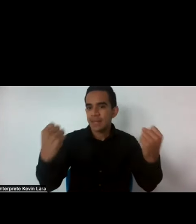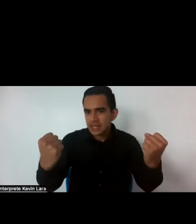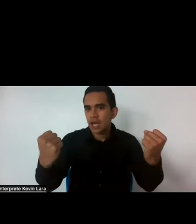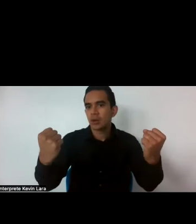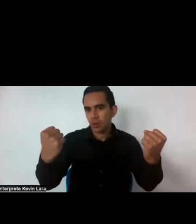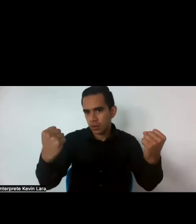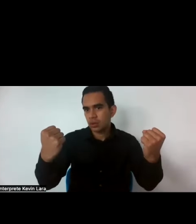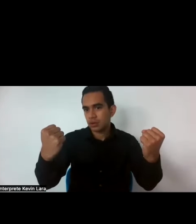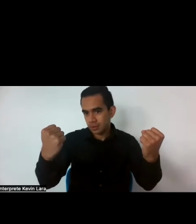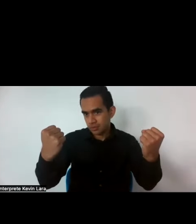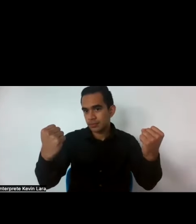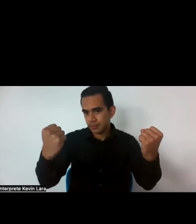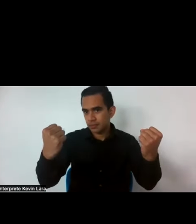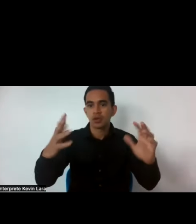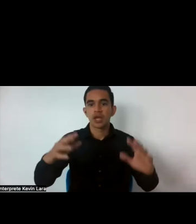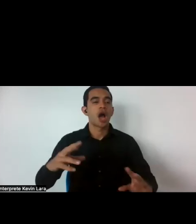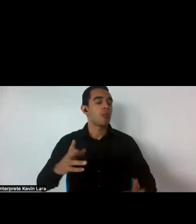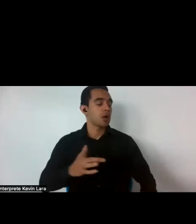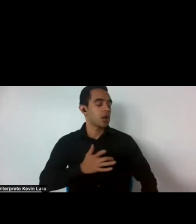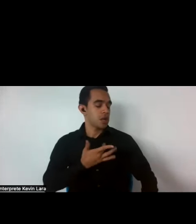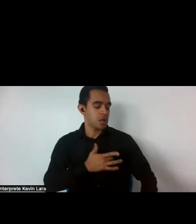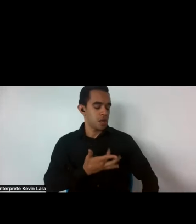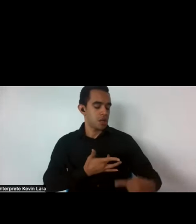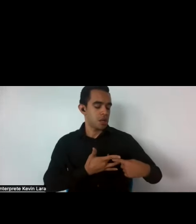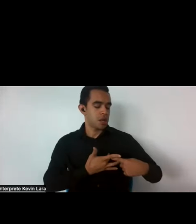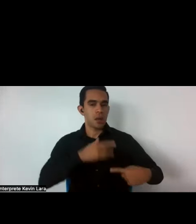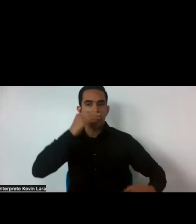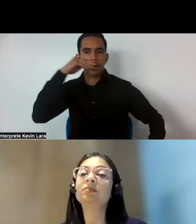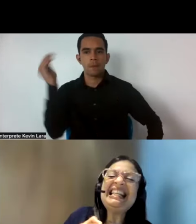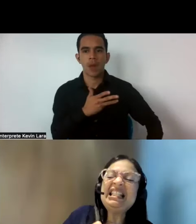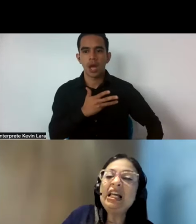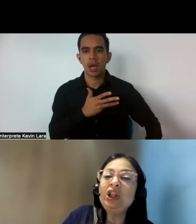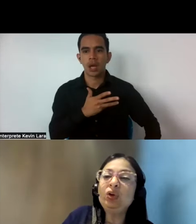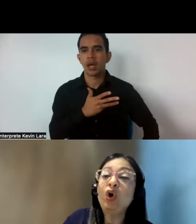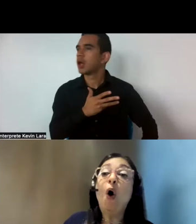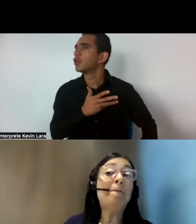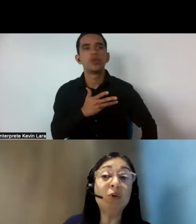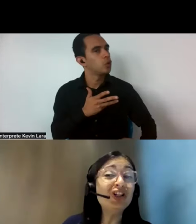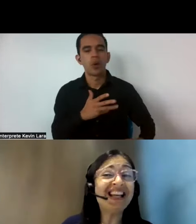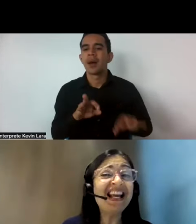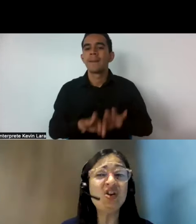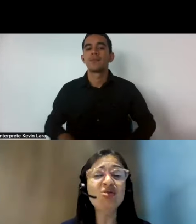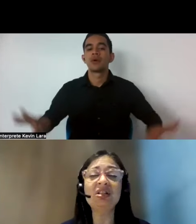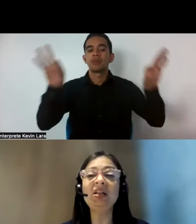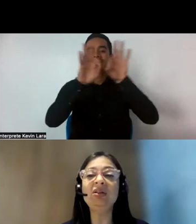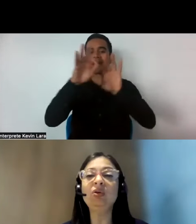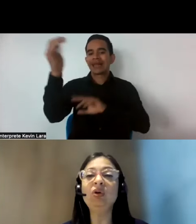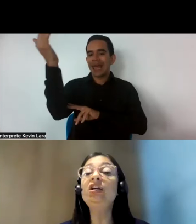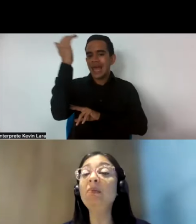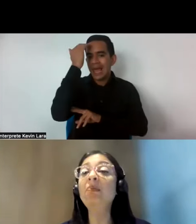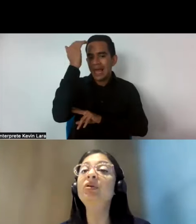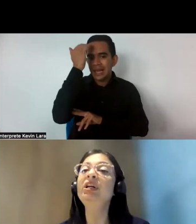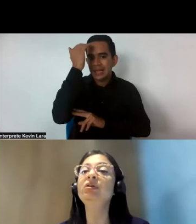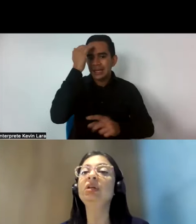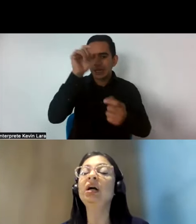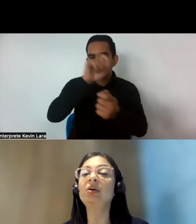no se trata de no sentir, se trata de empezar a identificar qué siento, por qué lo siento.